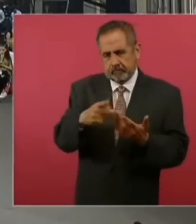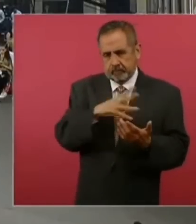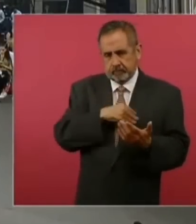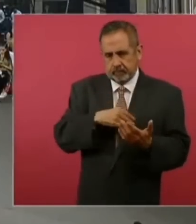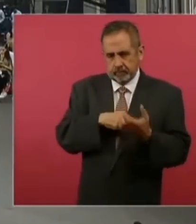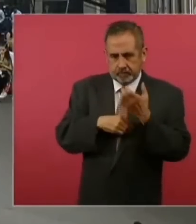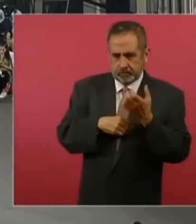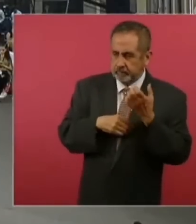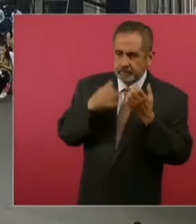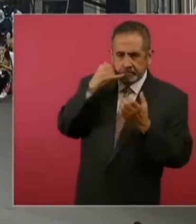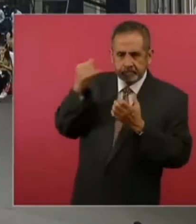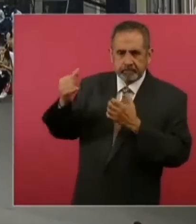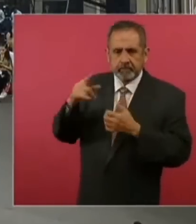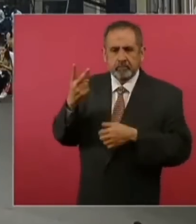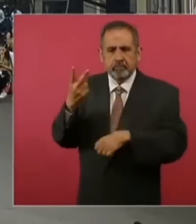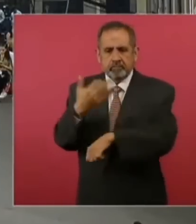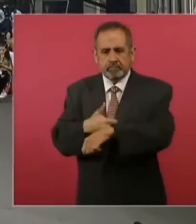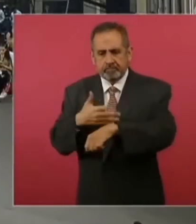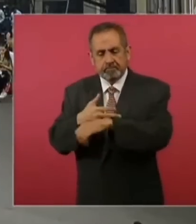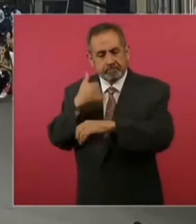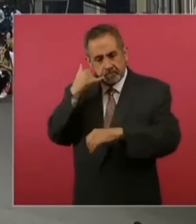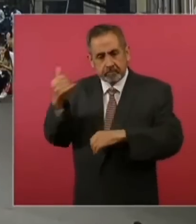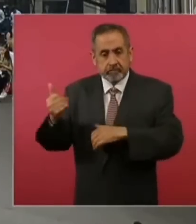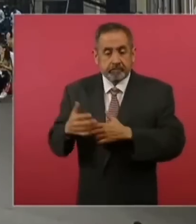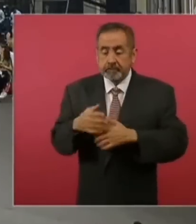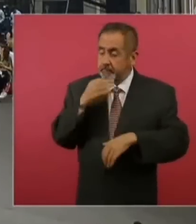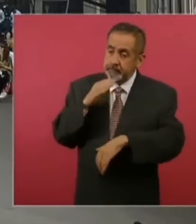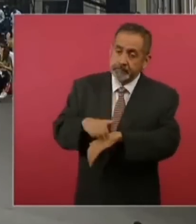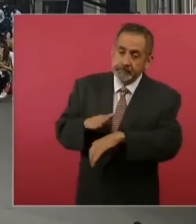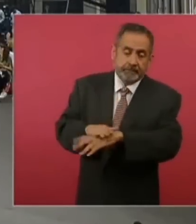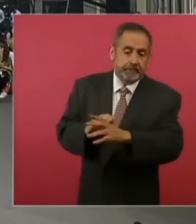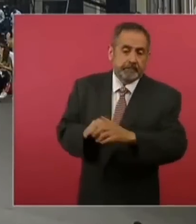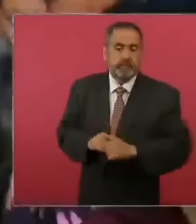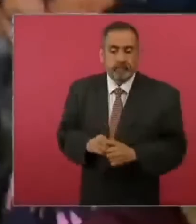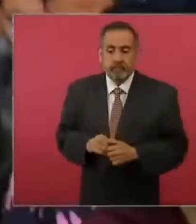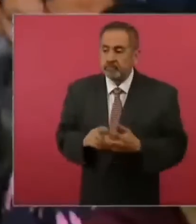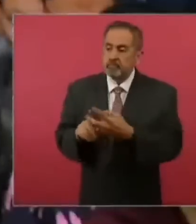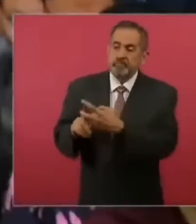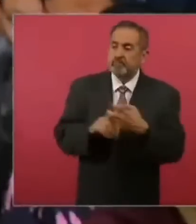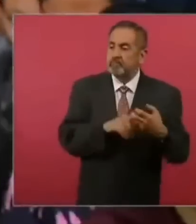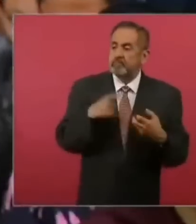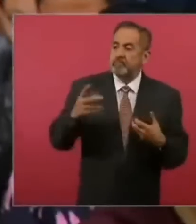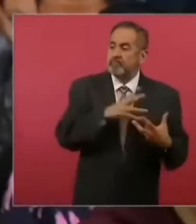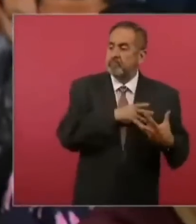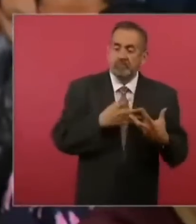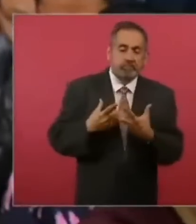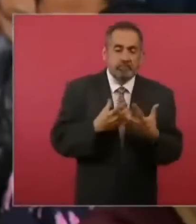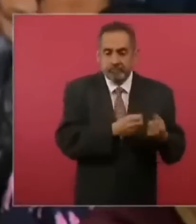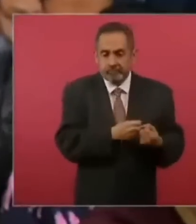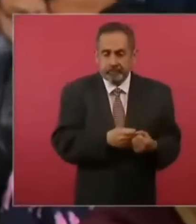hijo, ya como por ahí de las 2 de la tarde, y pues le dicen que tenían secuestrado a su hijo.